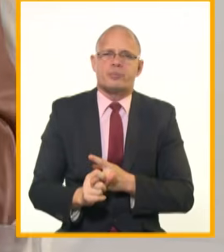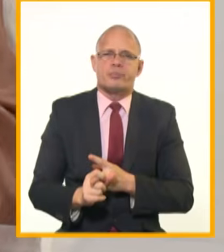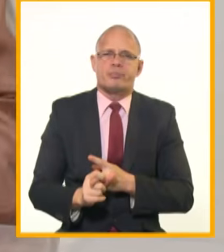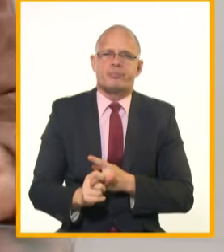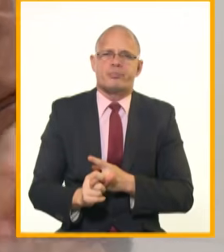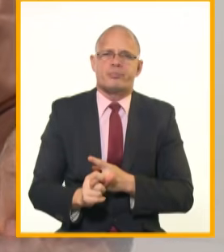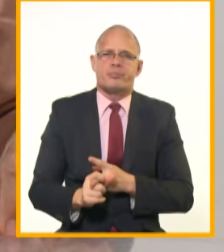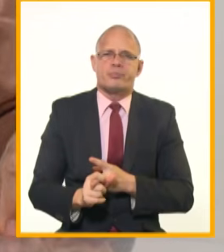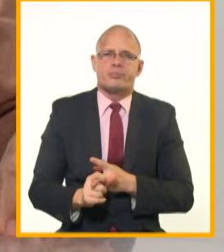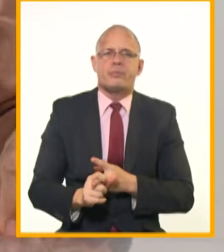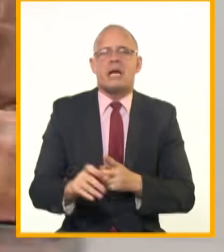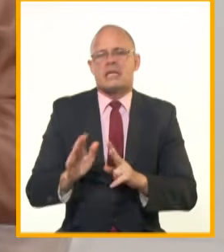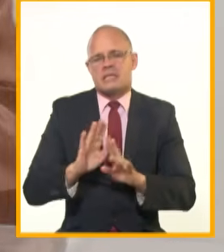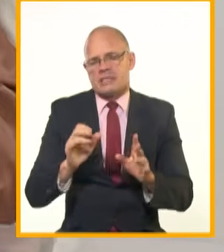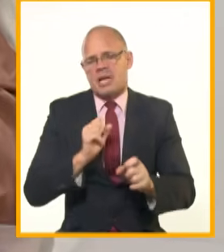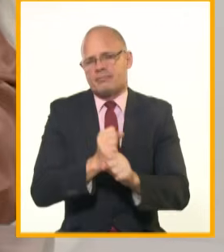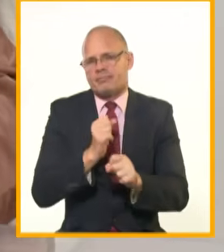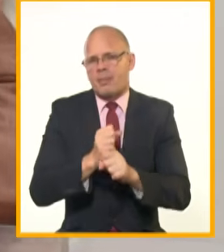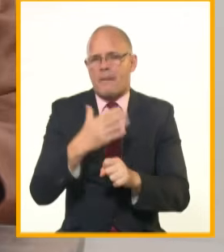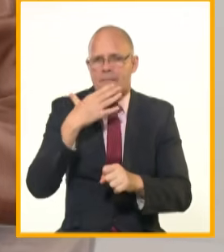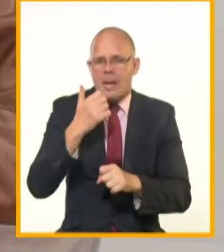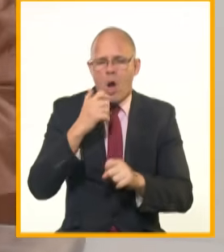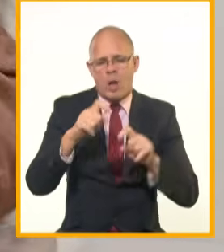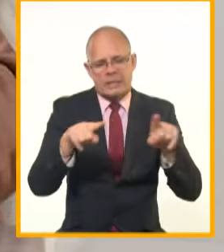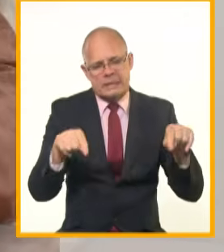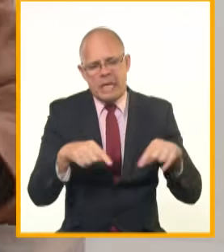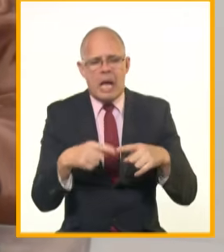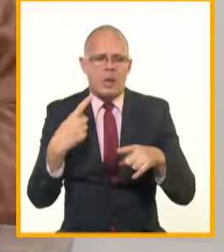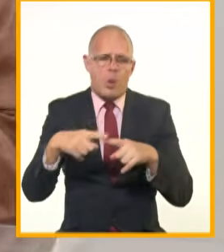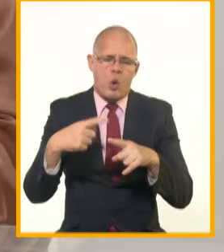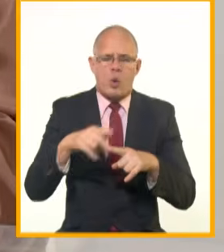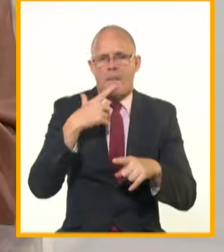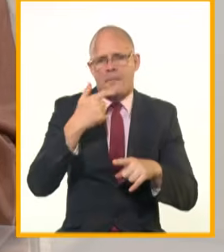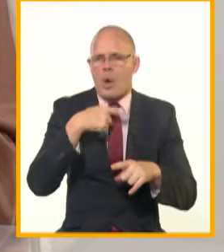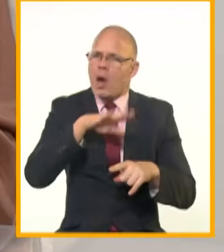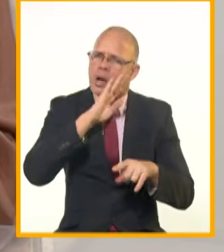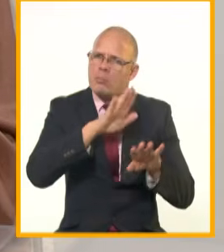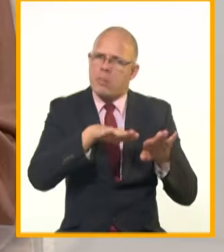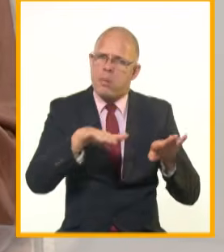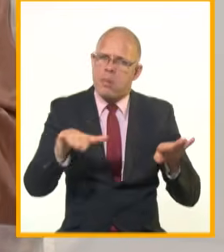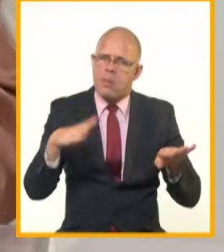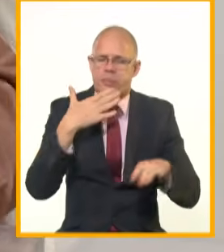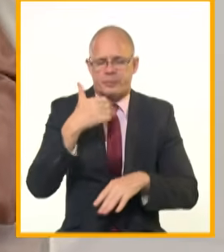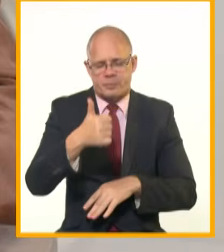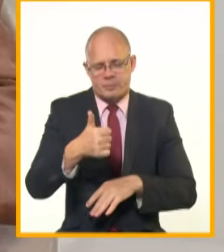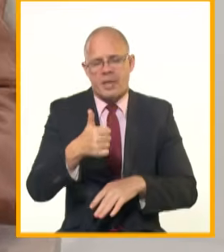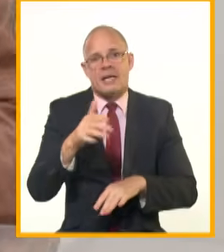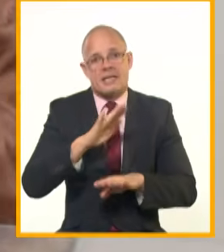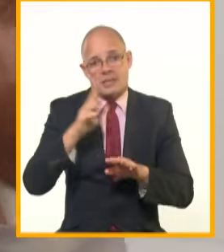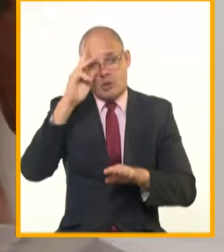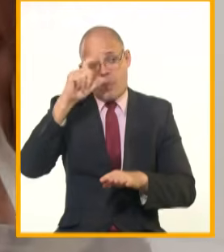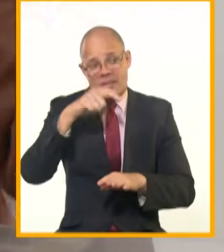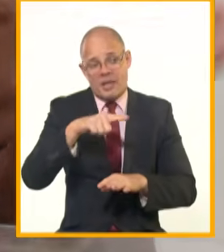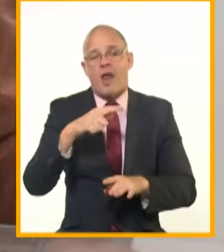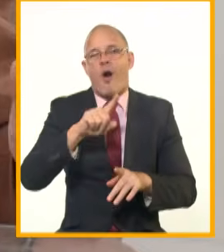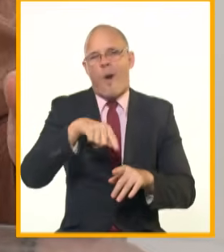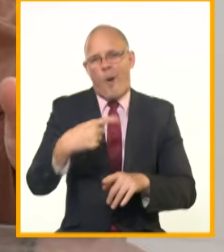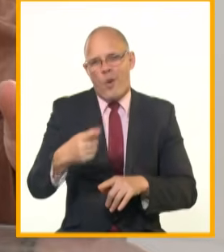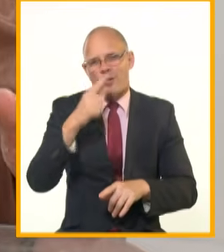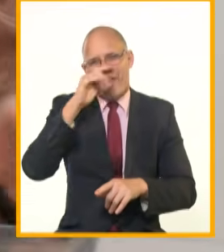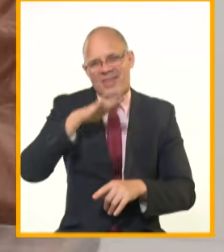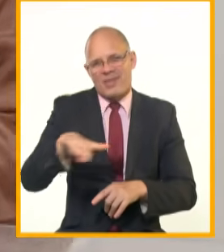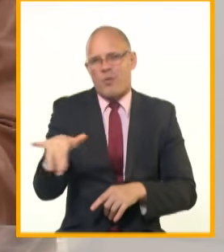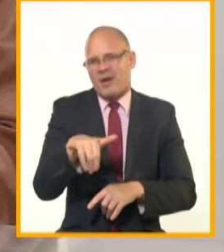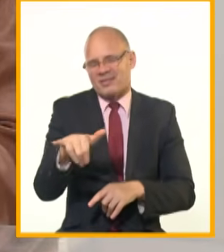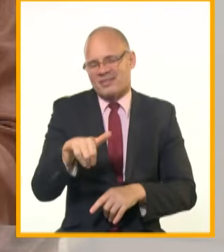en mejorar sus capacidades y nosotros ya hoy tenemos una respuesta de un hospital infantil que no es todo lo que nos